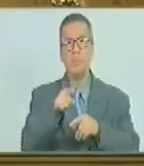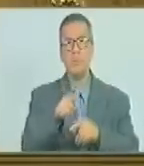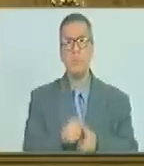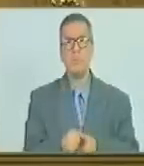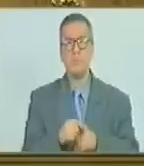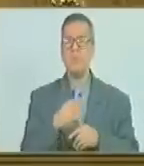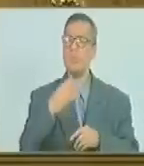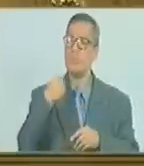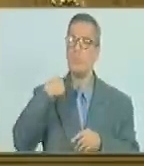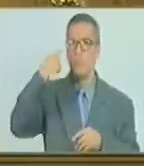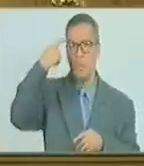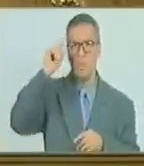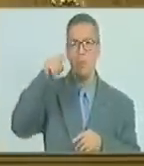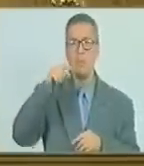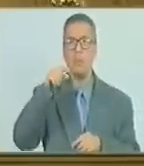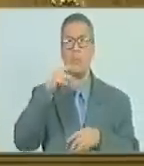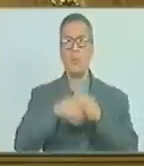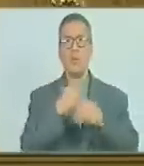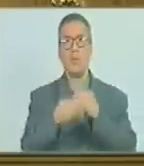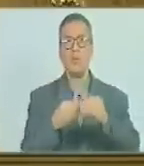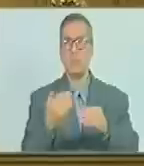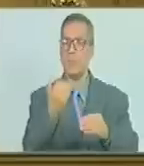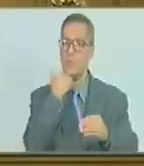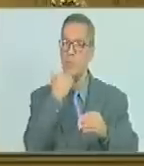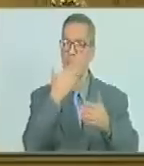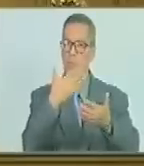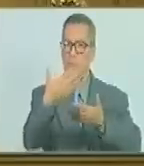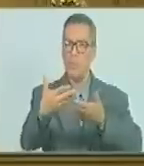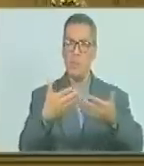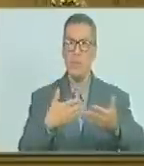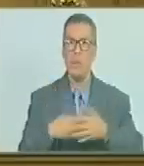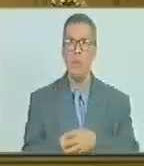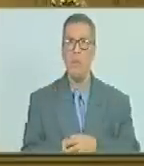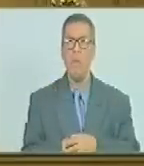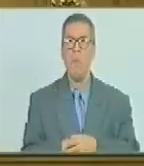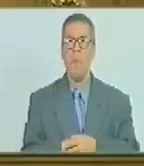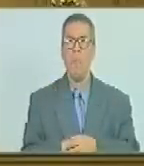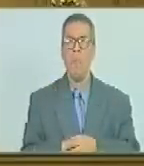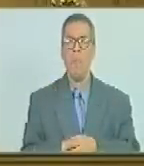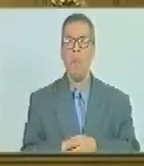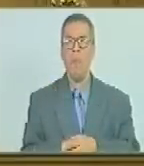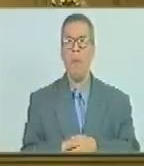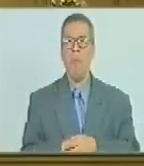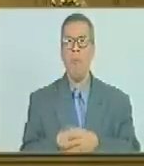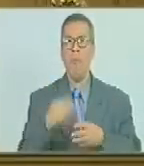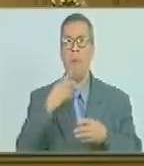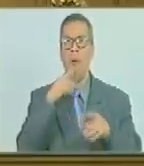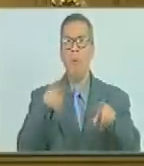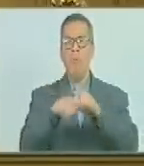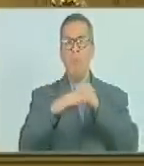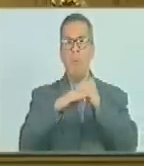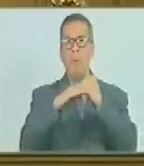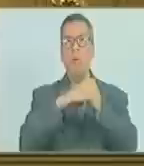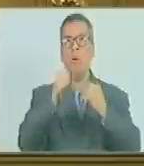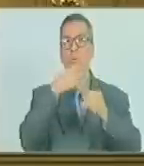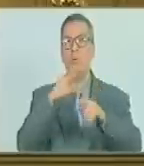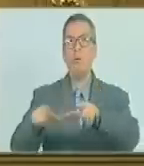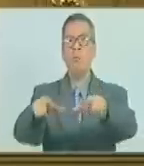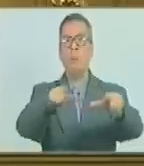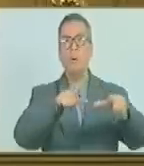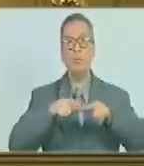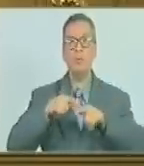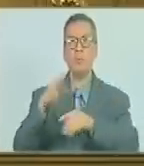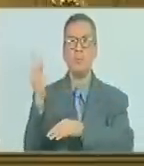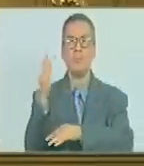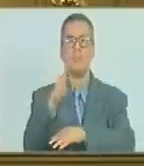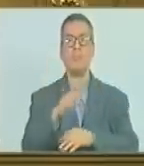creencia es una manera de acercarse a Alá, lo que es similar a buscarse un buen lugar en el